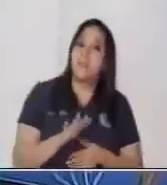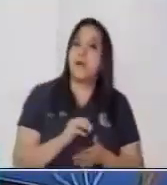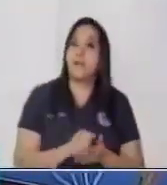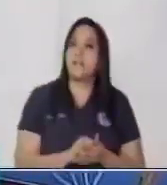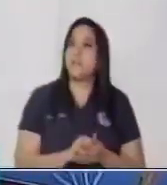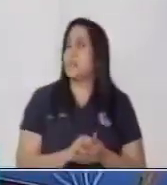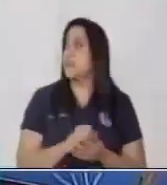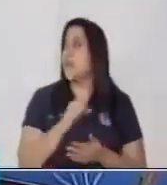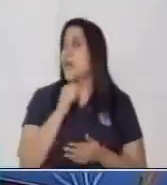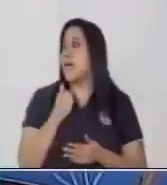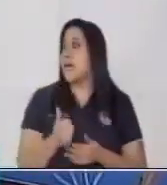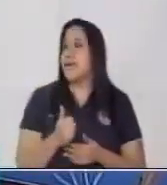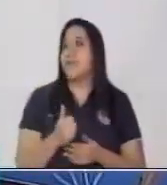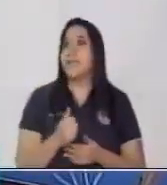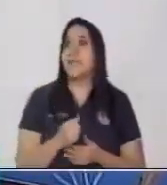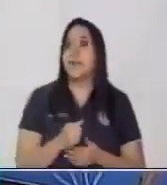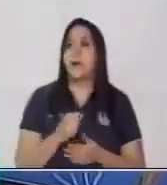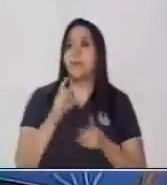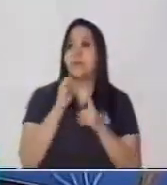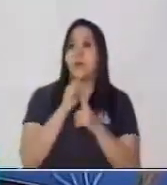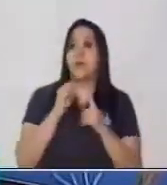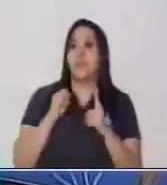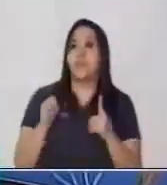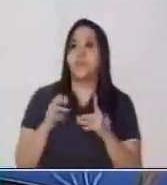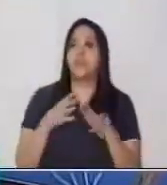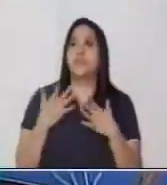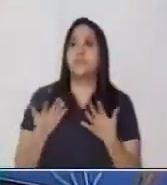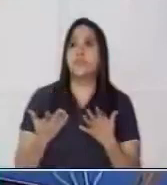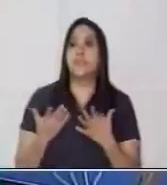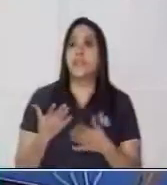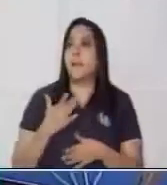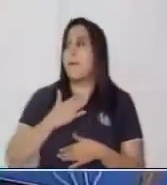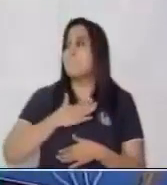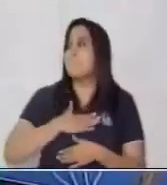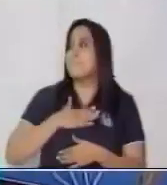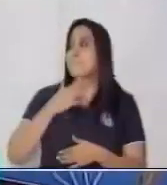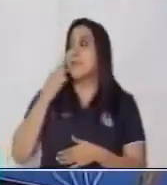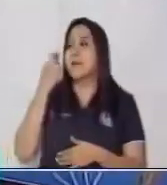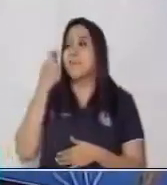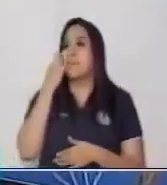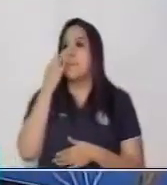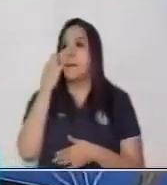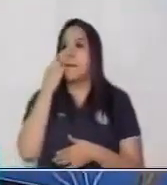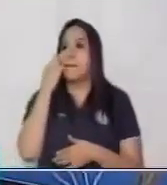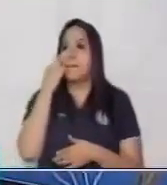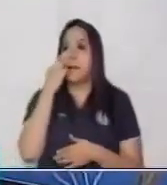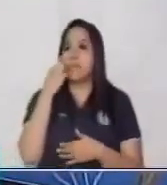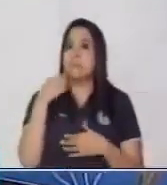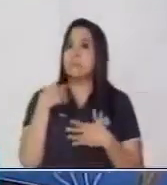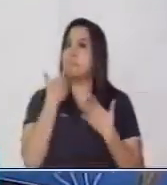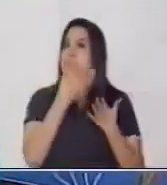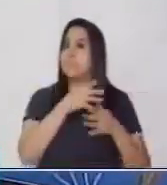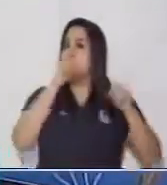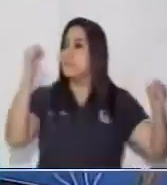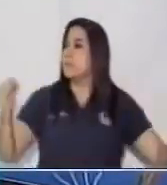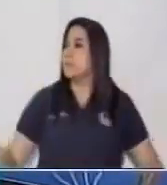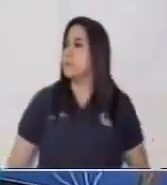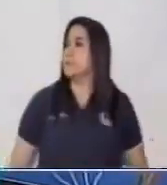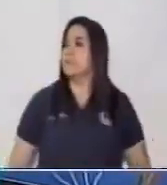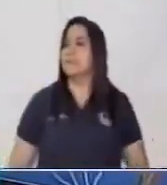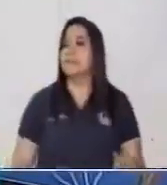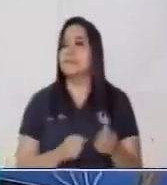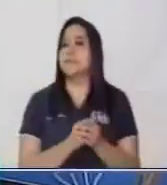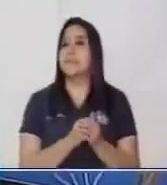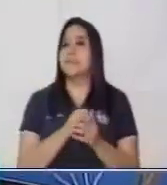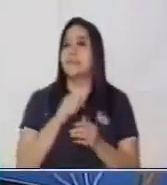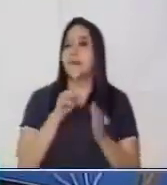a buscar la segunda proposición, que sería mi papá le dará un castigo. Miremos